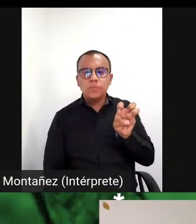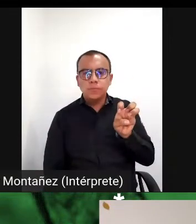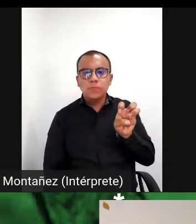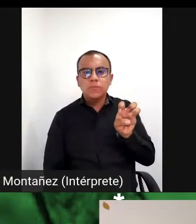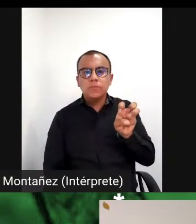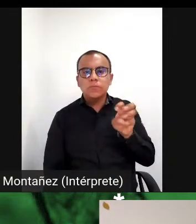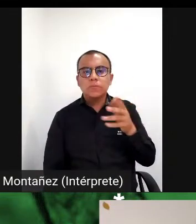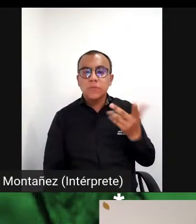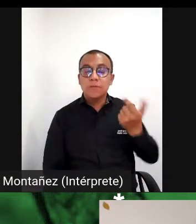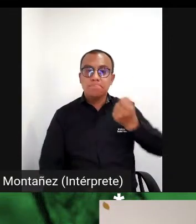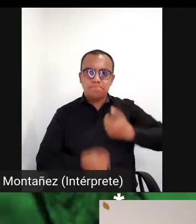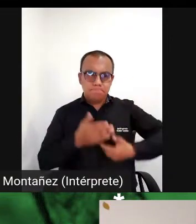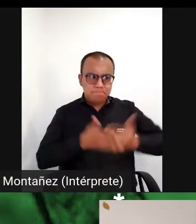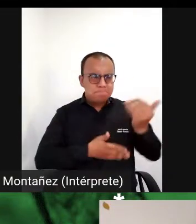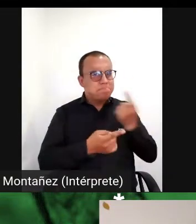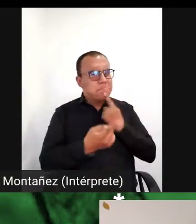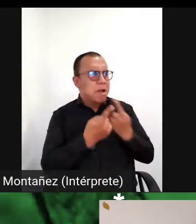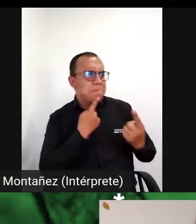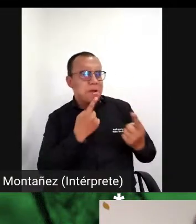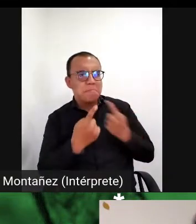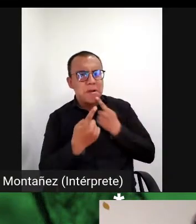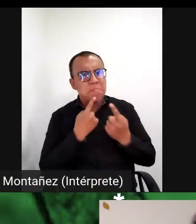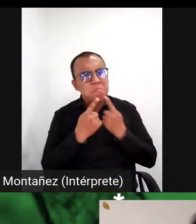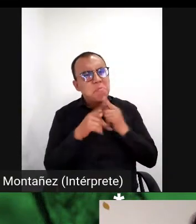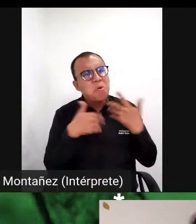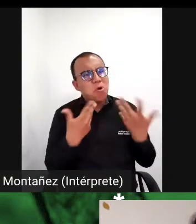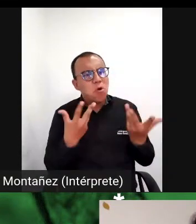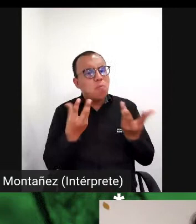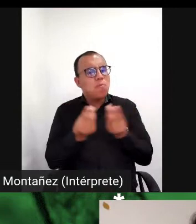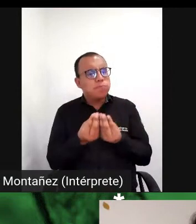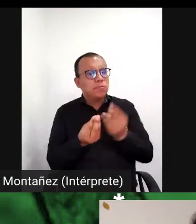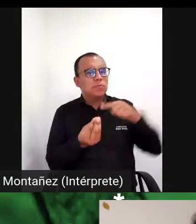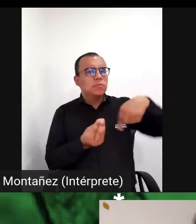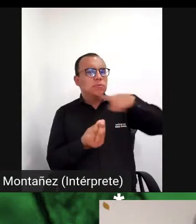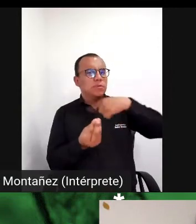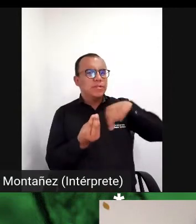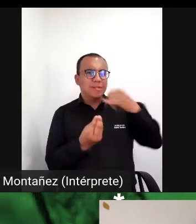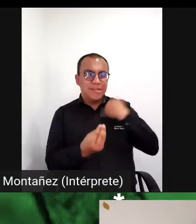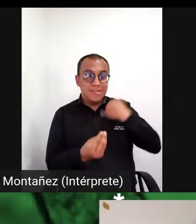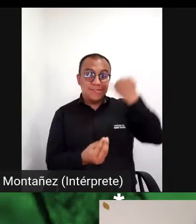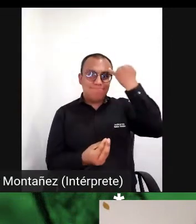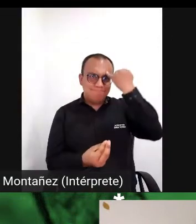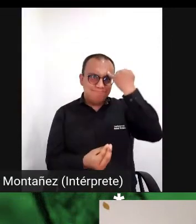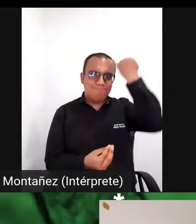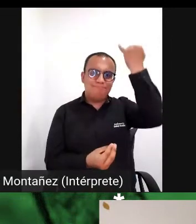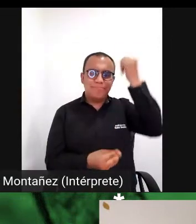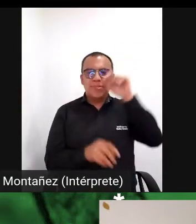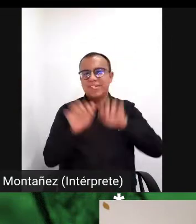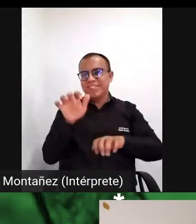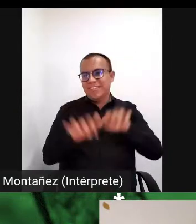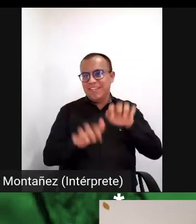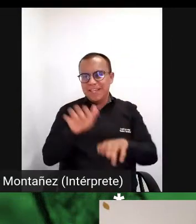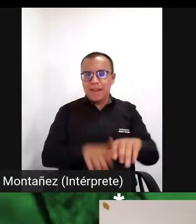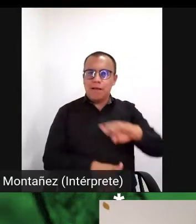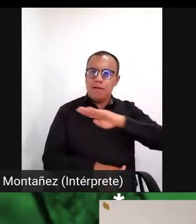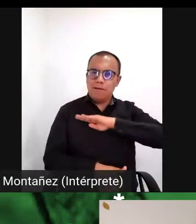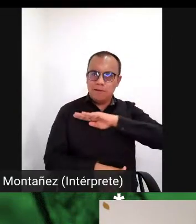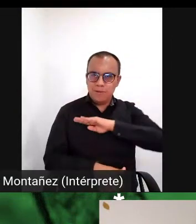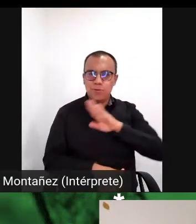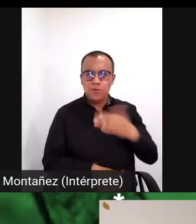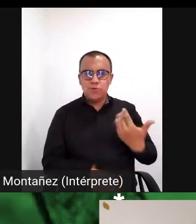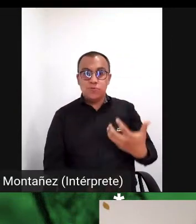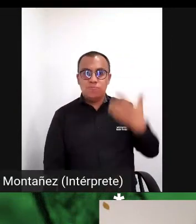Y con ella empezamos a conversar sobre cómo armar un equipo alrededor de esta idea que tenía la secretaría y la alcaldía, la administración